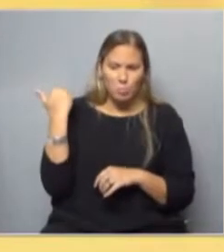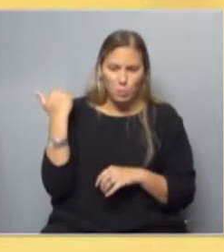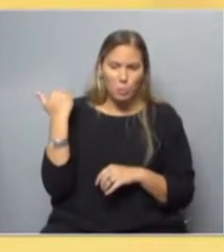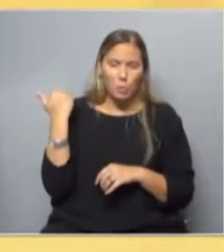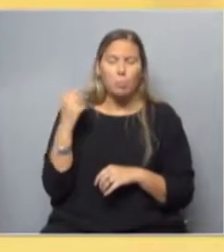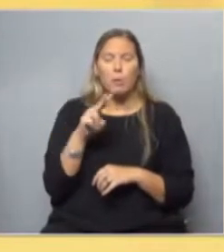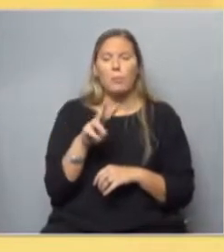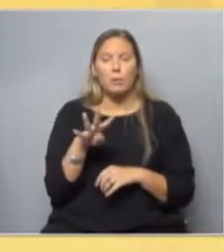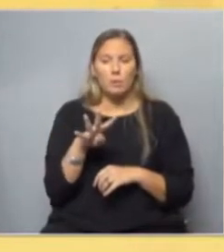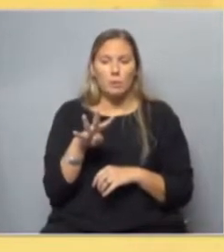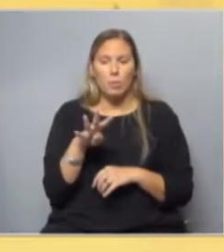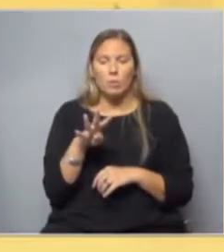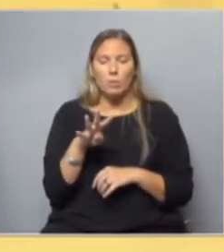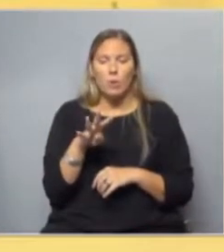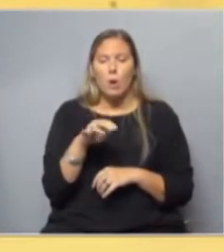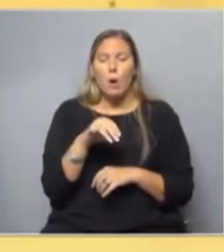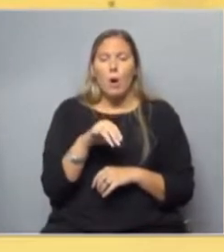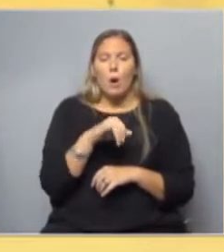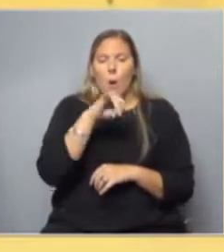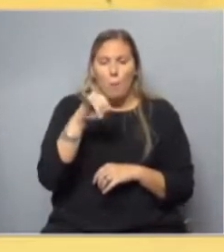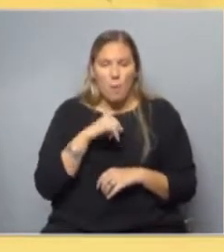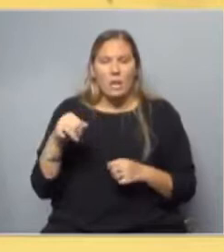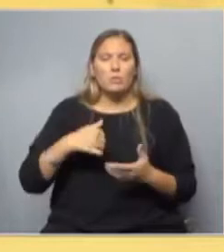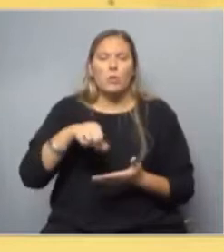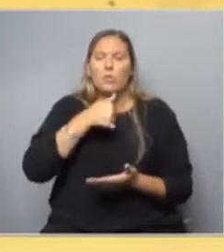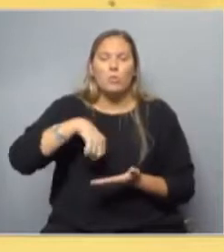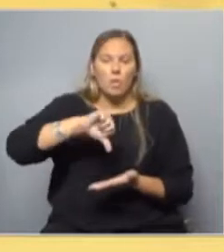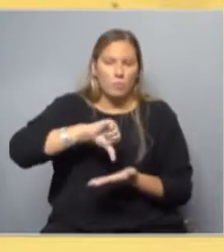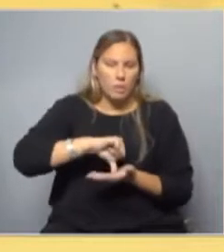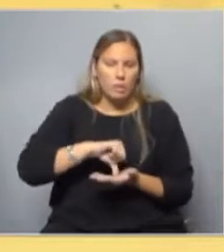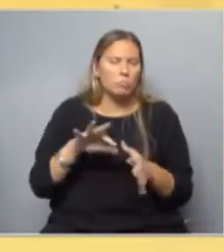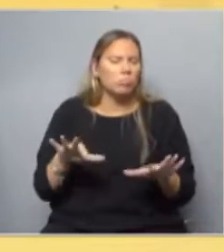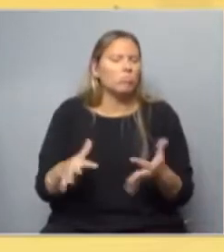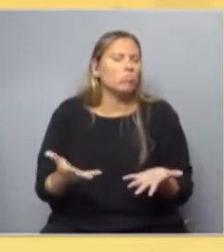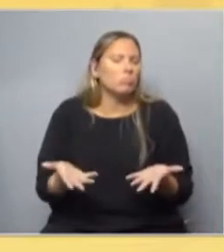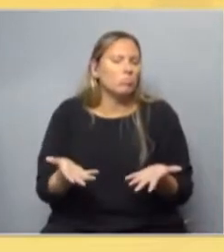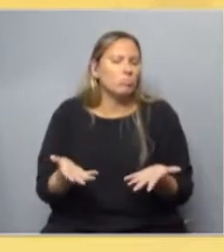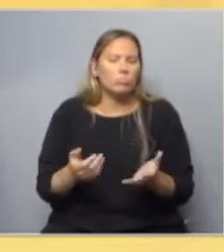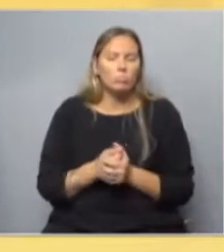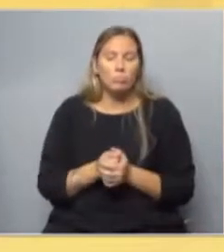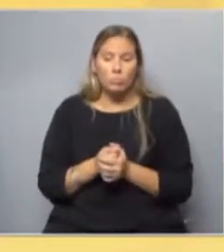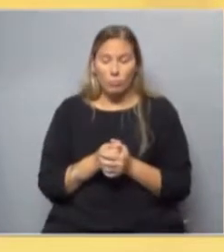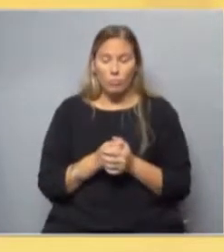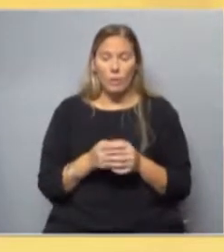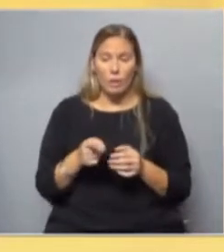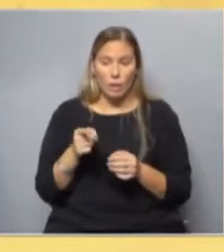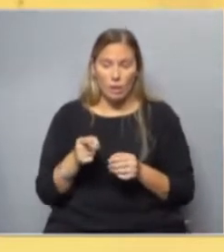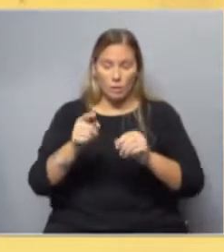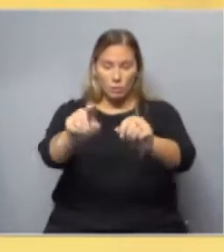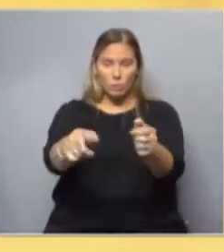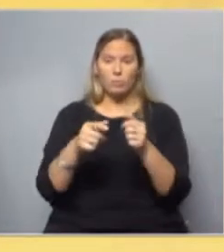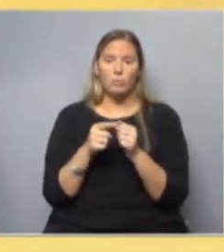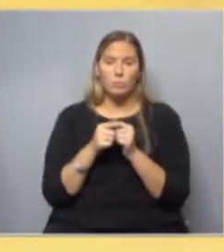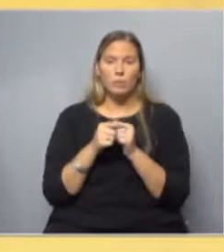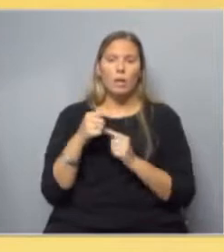el 24 de marzo Sí. hicieron actividades en Ciudad Vieja. A ver, ¿de qué se trata todo esto? Bueno, en realidad con eso que yo te decía, de que Sí. veíamos